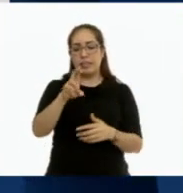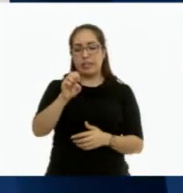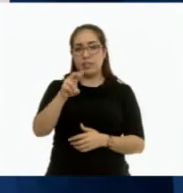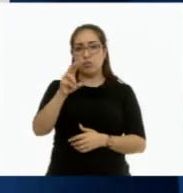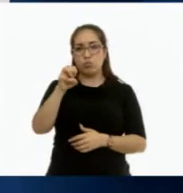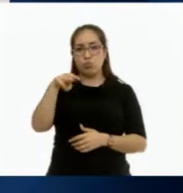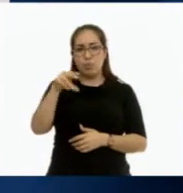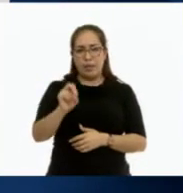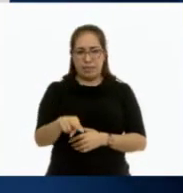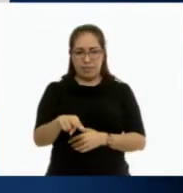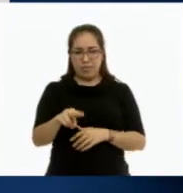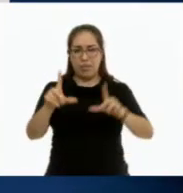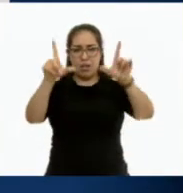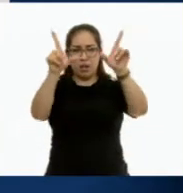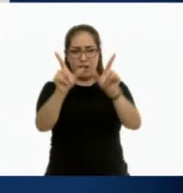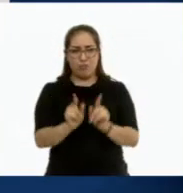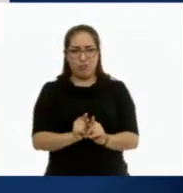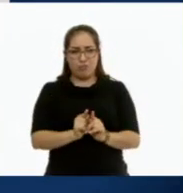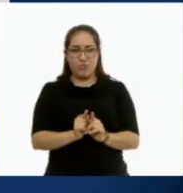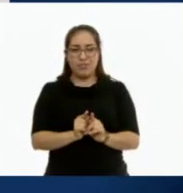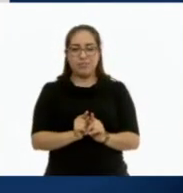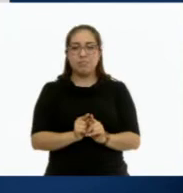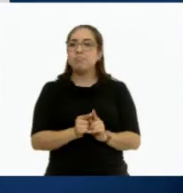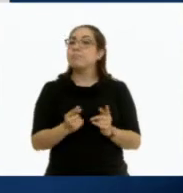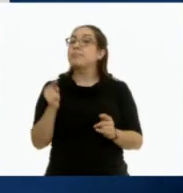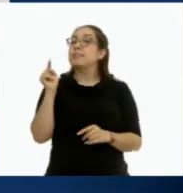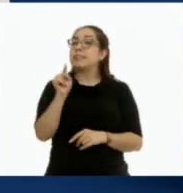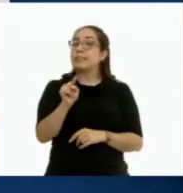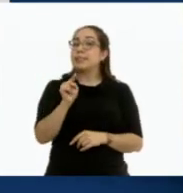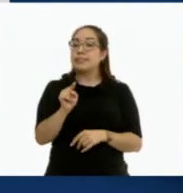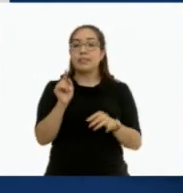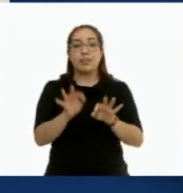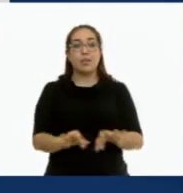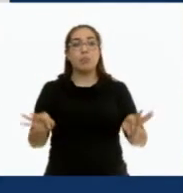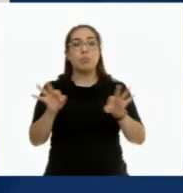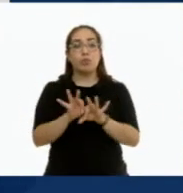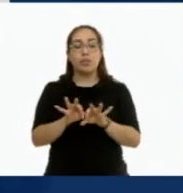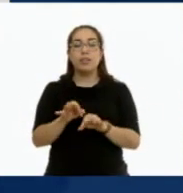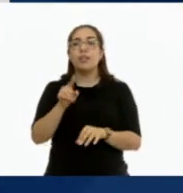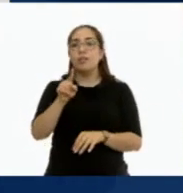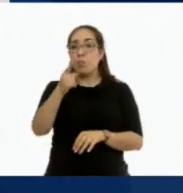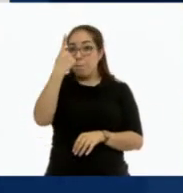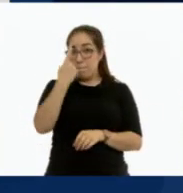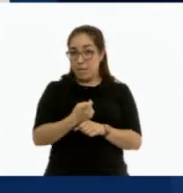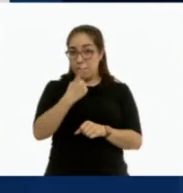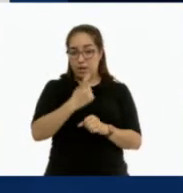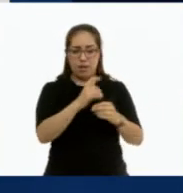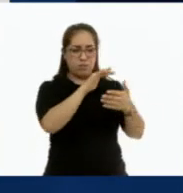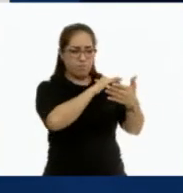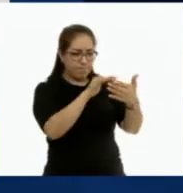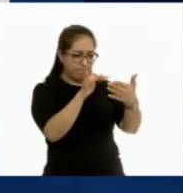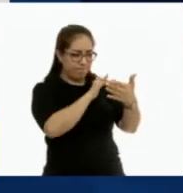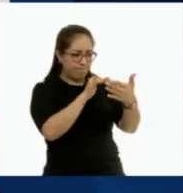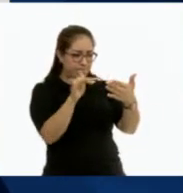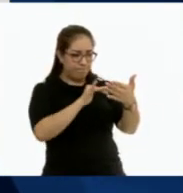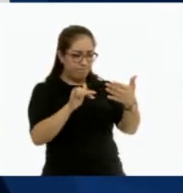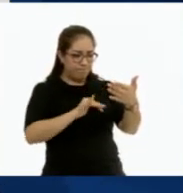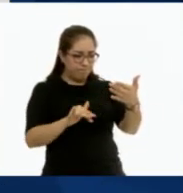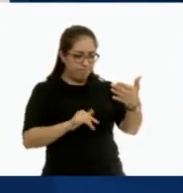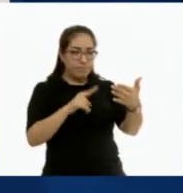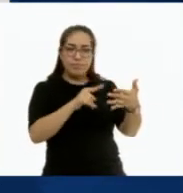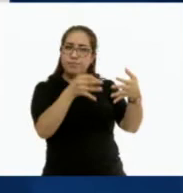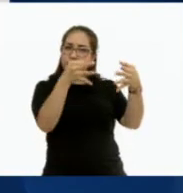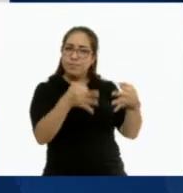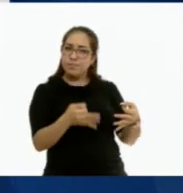tema? Y aquí lo más importante es que tú leas muy bien el texto original de donde vas a hacer ese